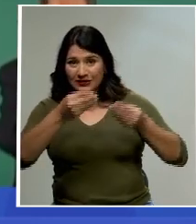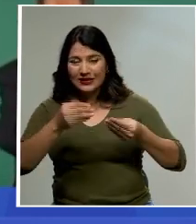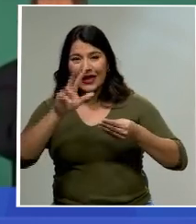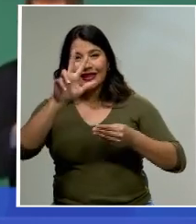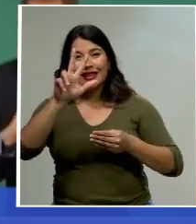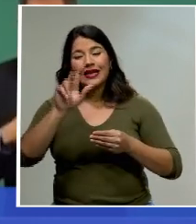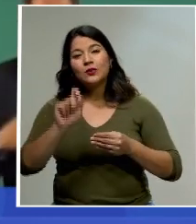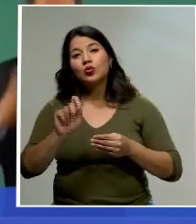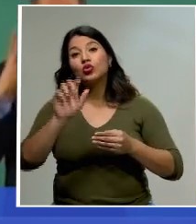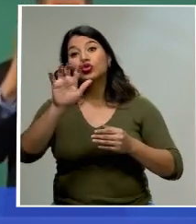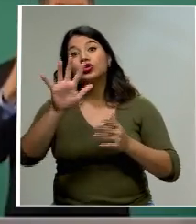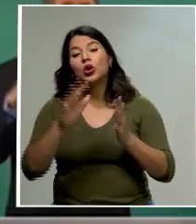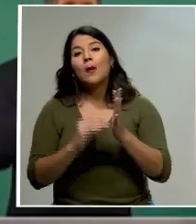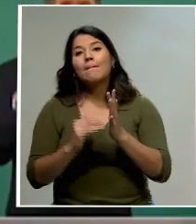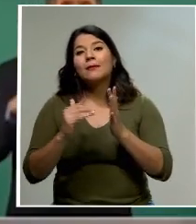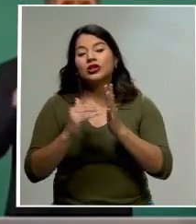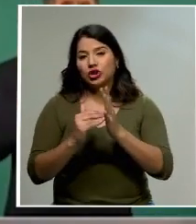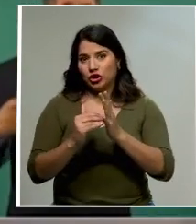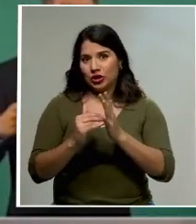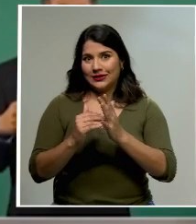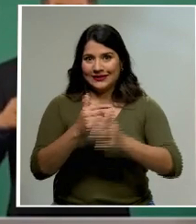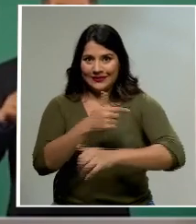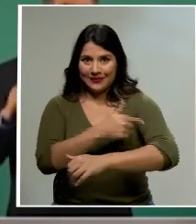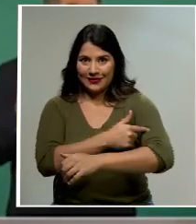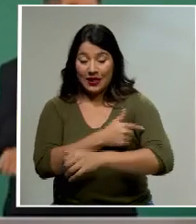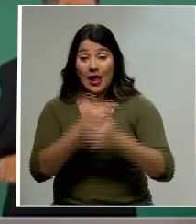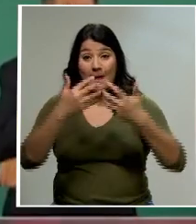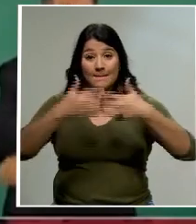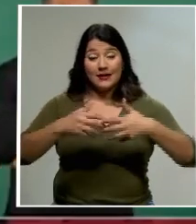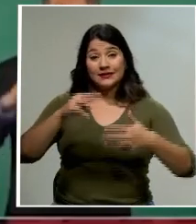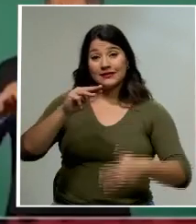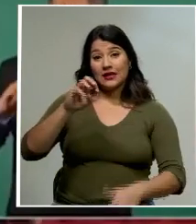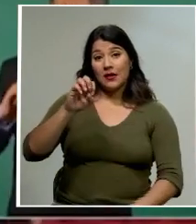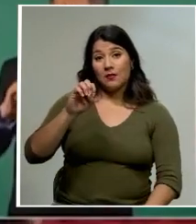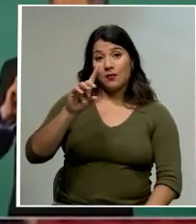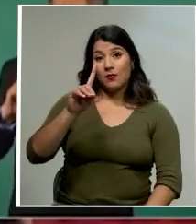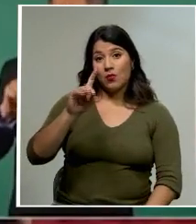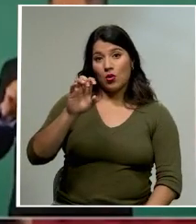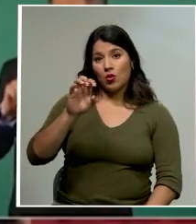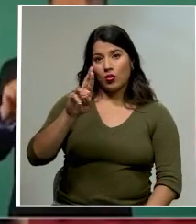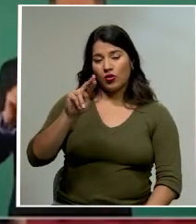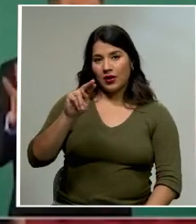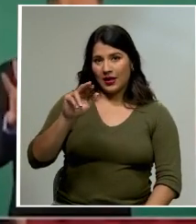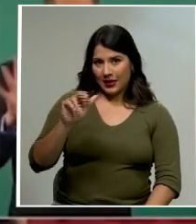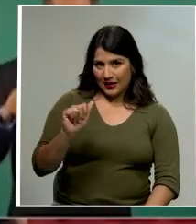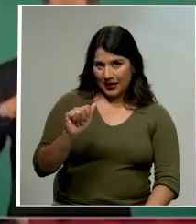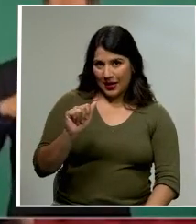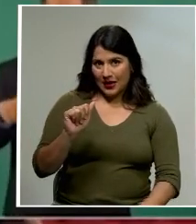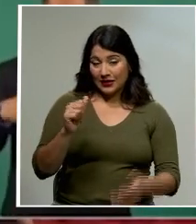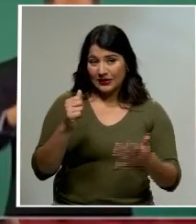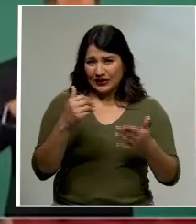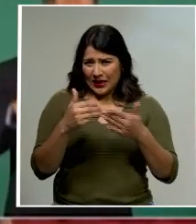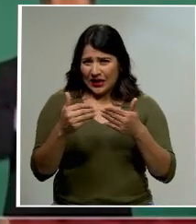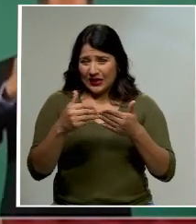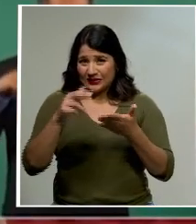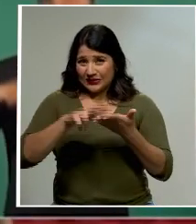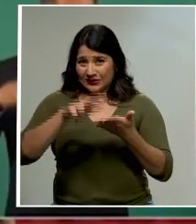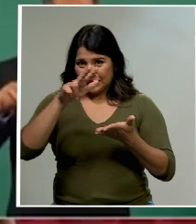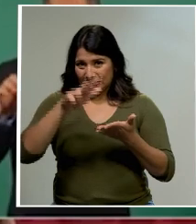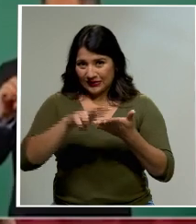millones de dosis de la vacuna de Moderna, que por cierto ya fue o está por ser validada por